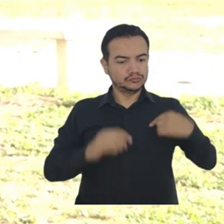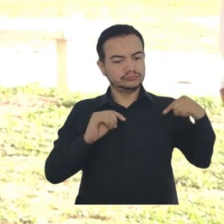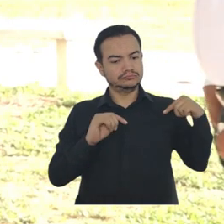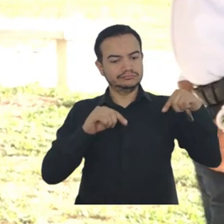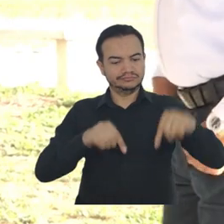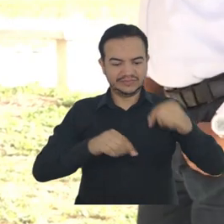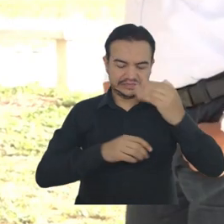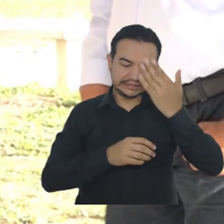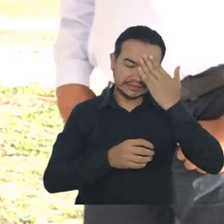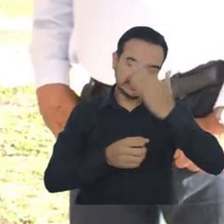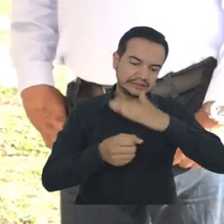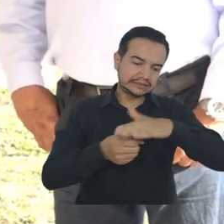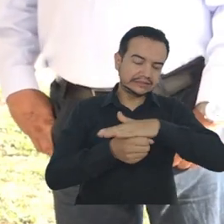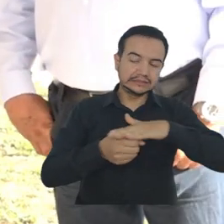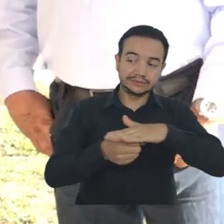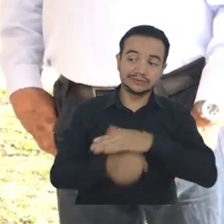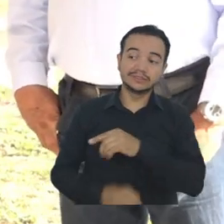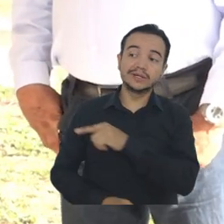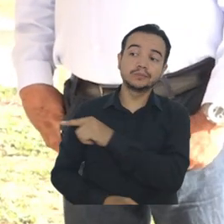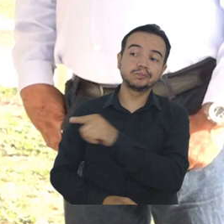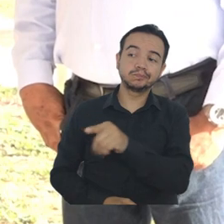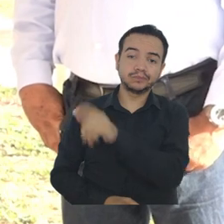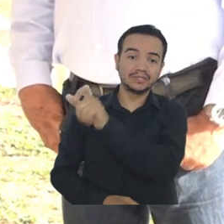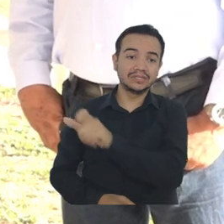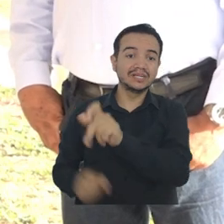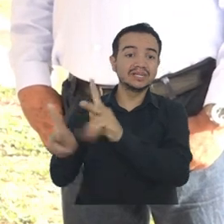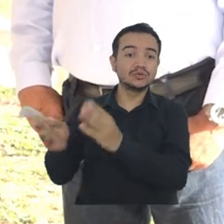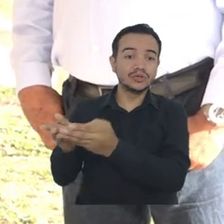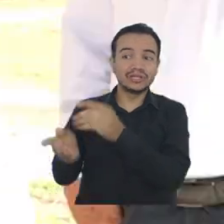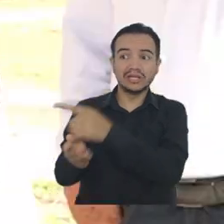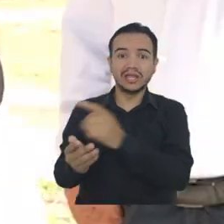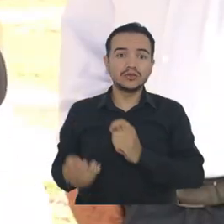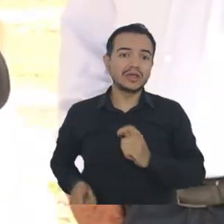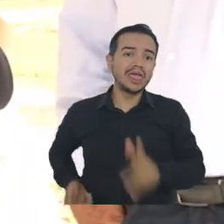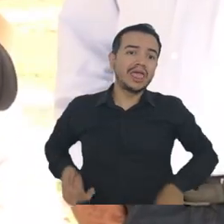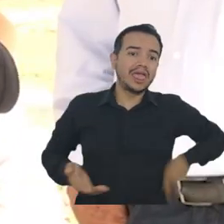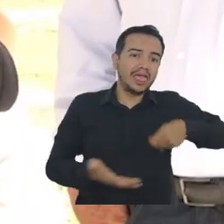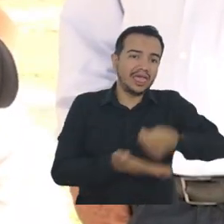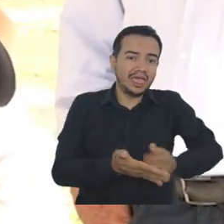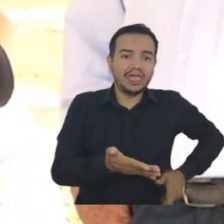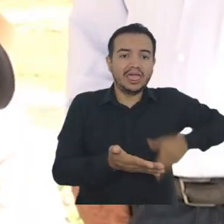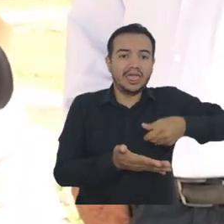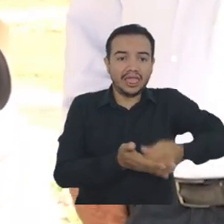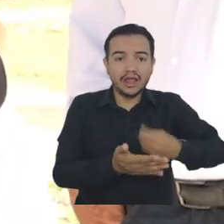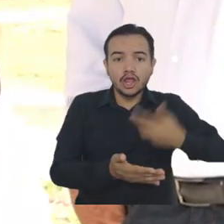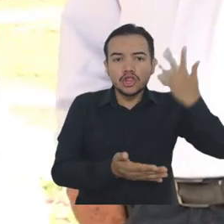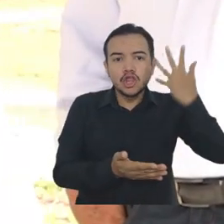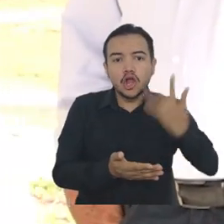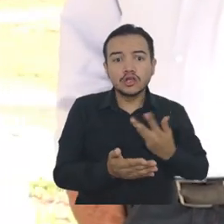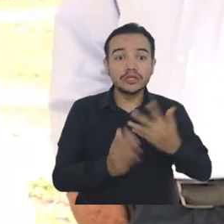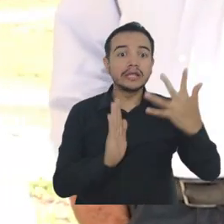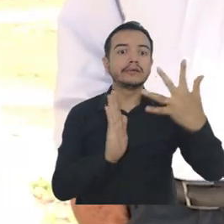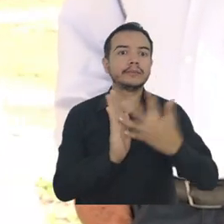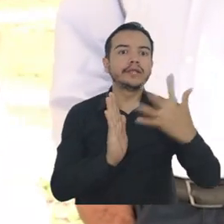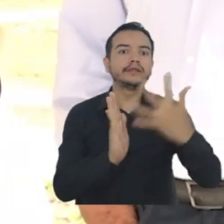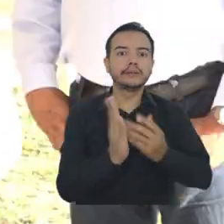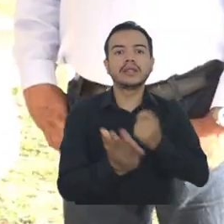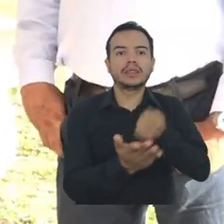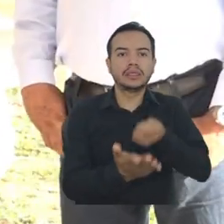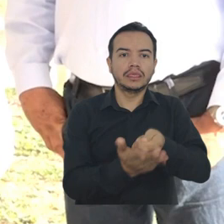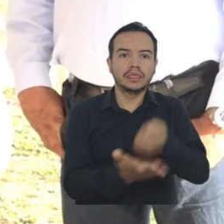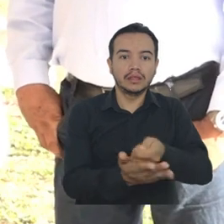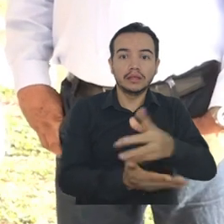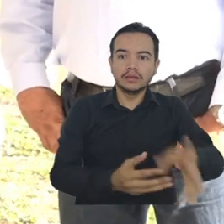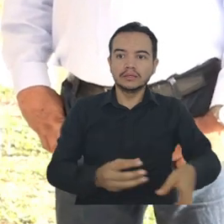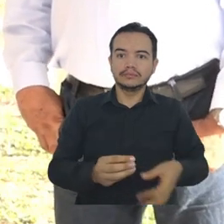Quienes estamos aquí sabemos lo difícil que es la vida del estudiante, que 5,000 pesos todos los días de transporte es un costo enorme y